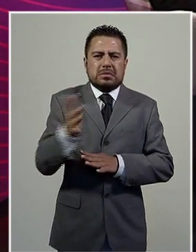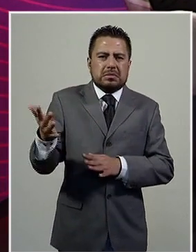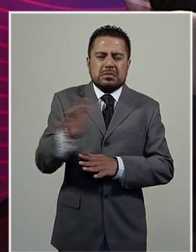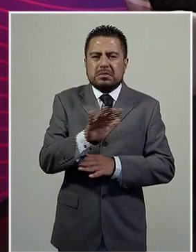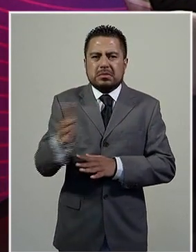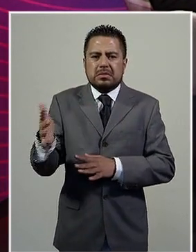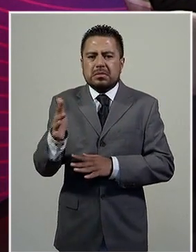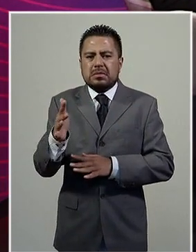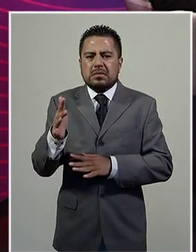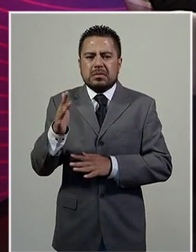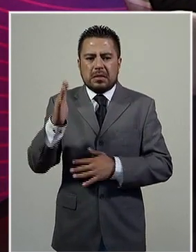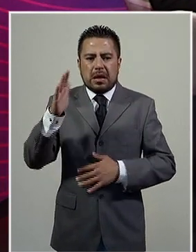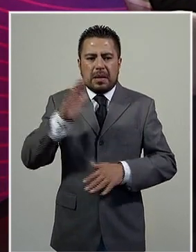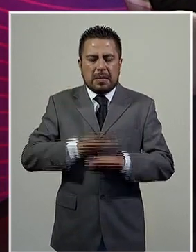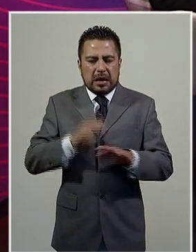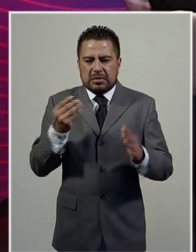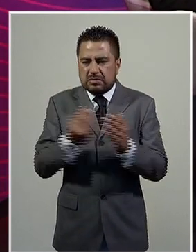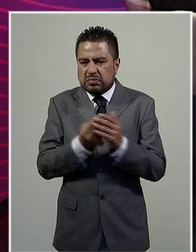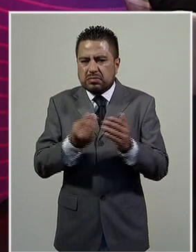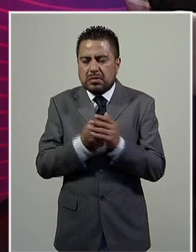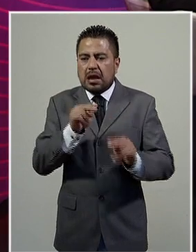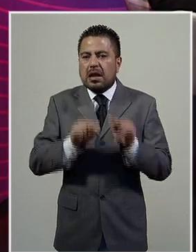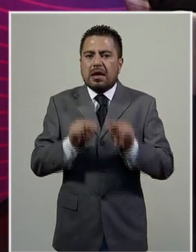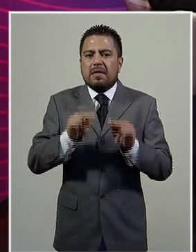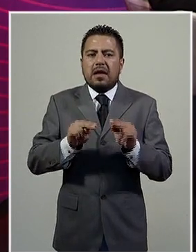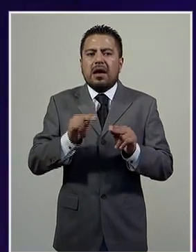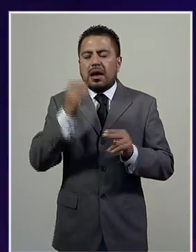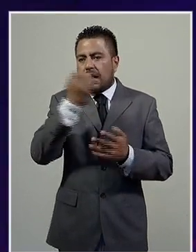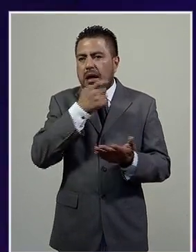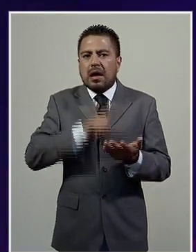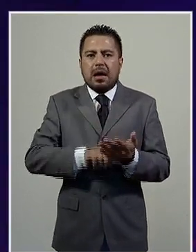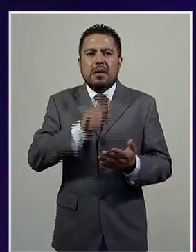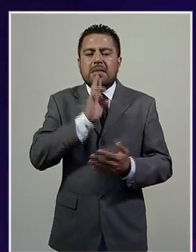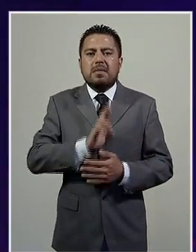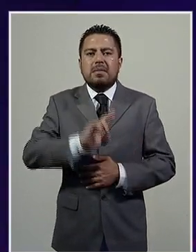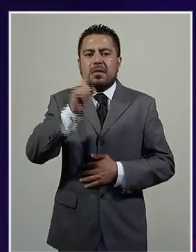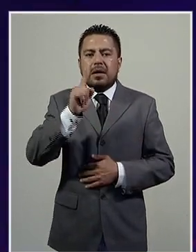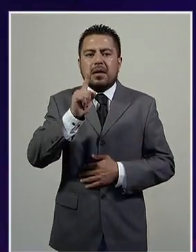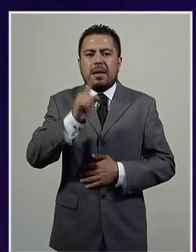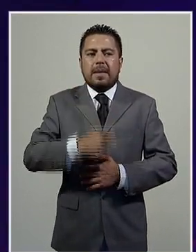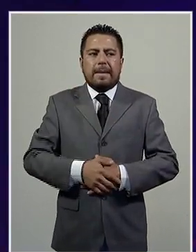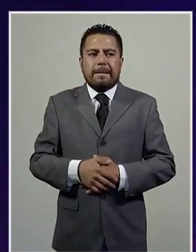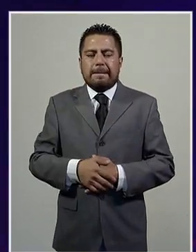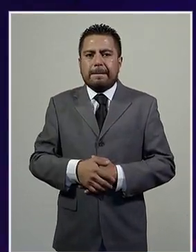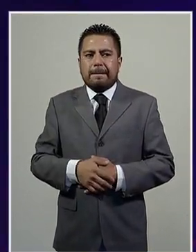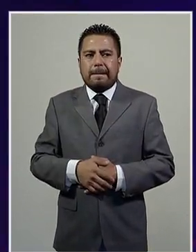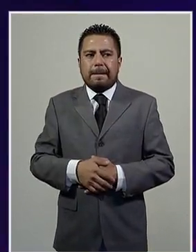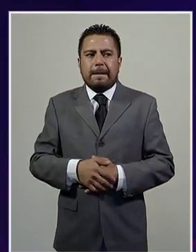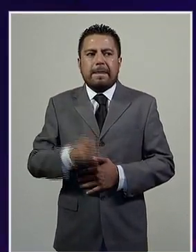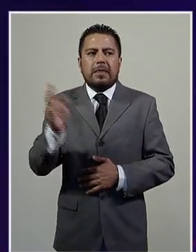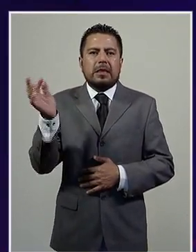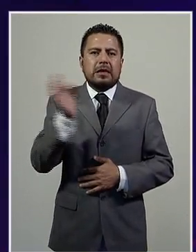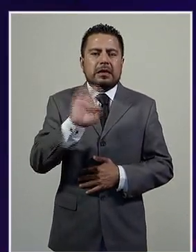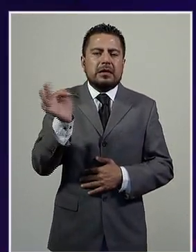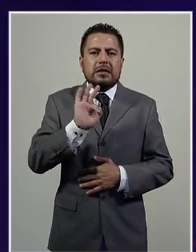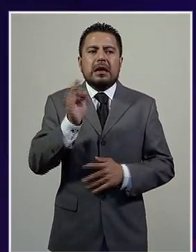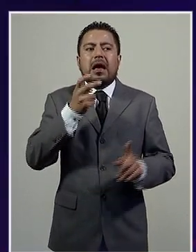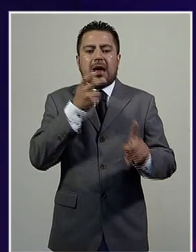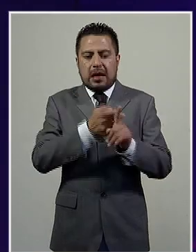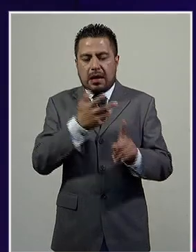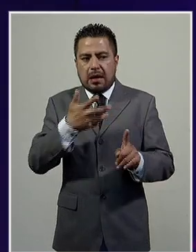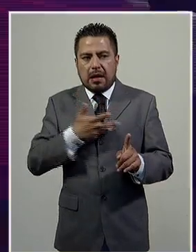más capacitadas, más nivel académico, más reportan acoso, ¿no? Probablemente ahí hay